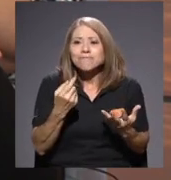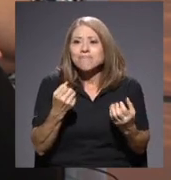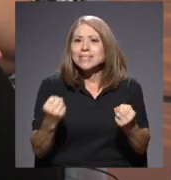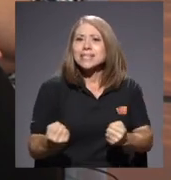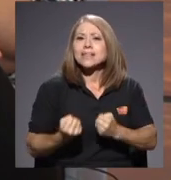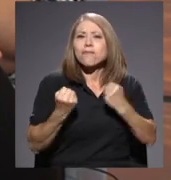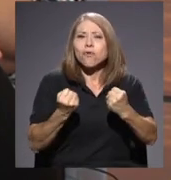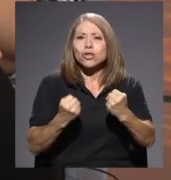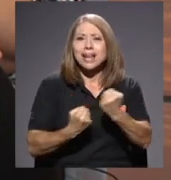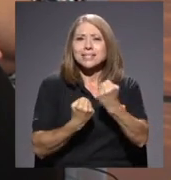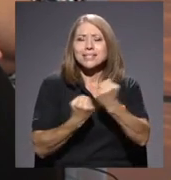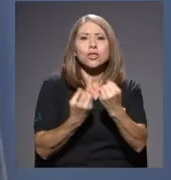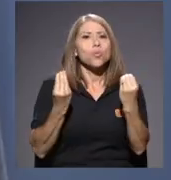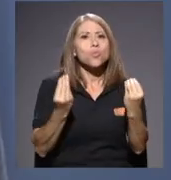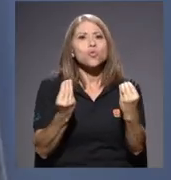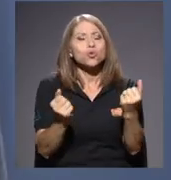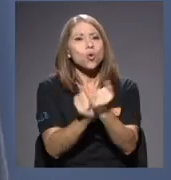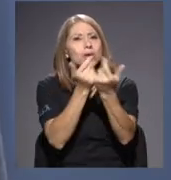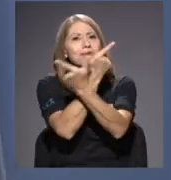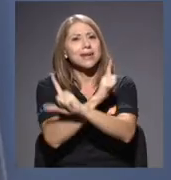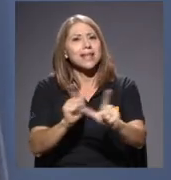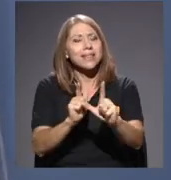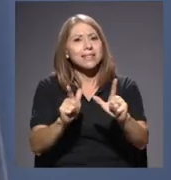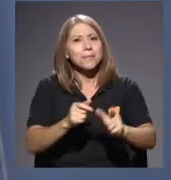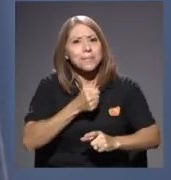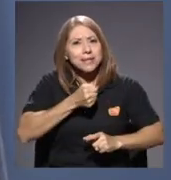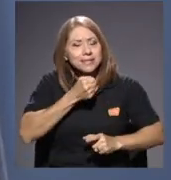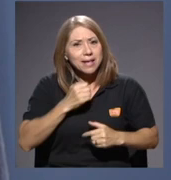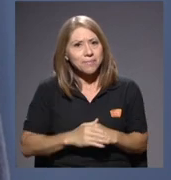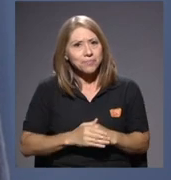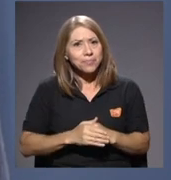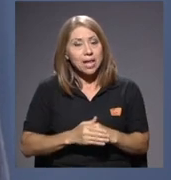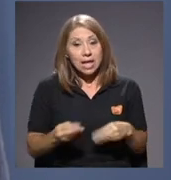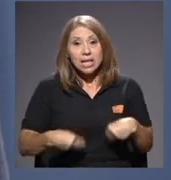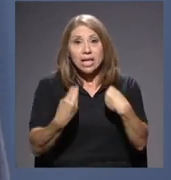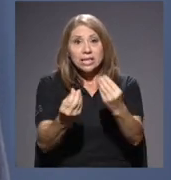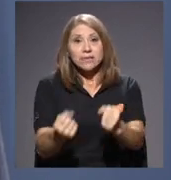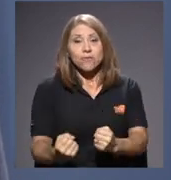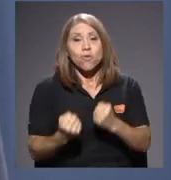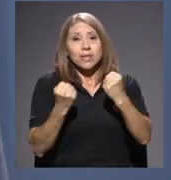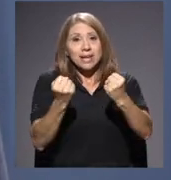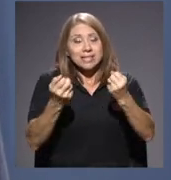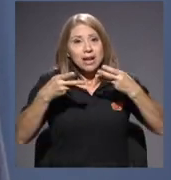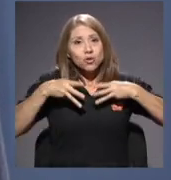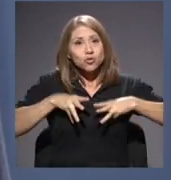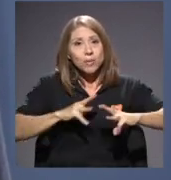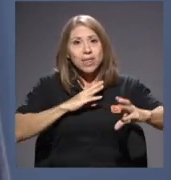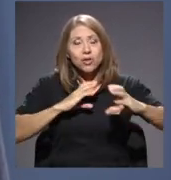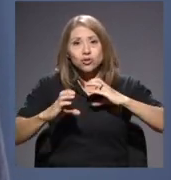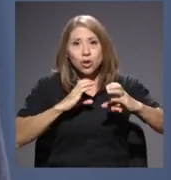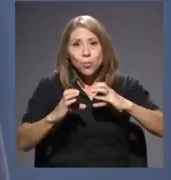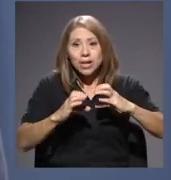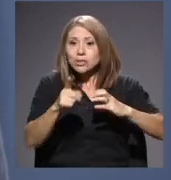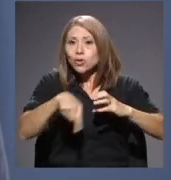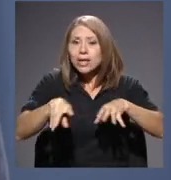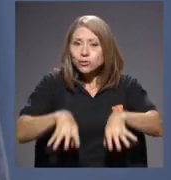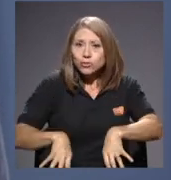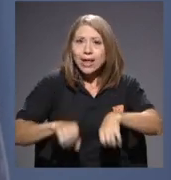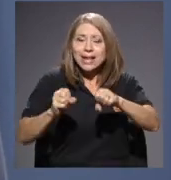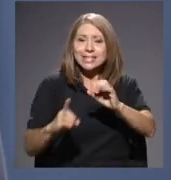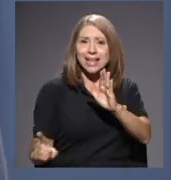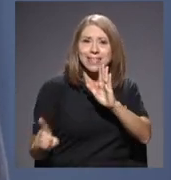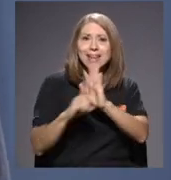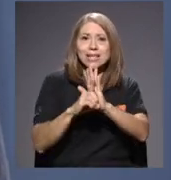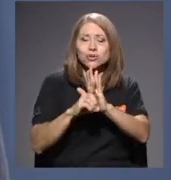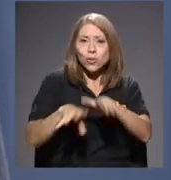la libertad de prensa, acceso a información, los medios, que se fortalezcan los medios que ejercen el derecho y el